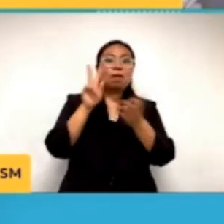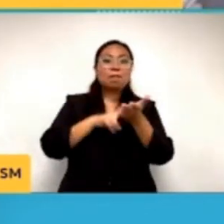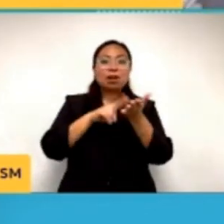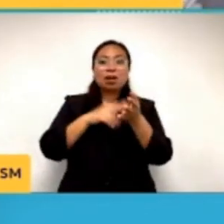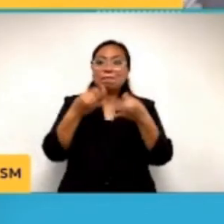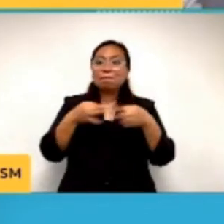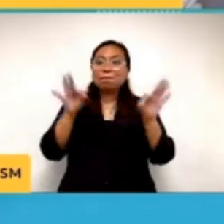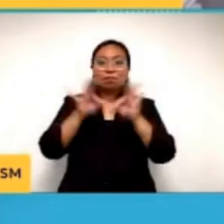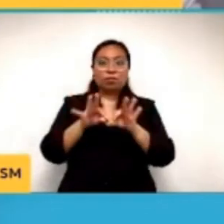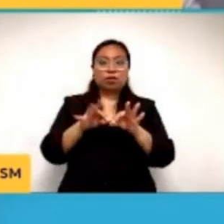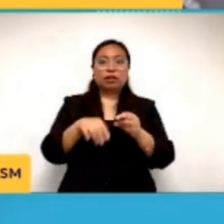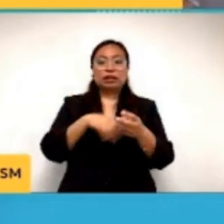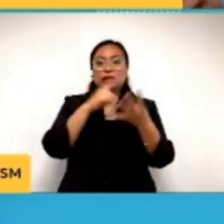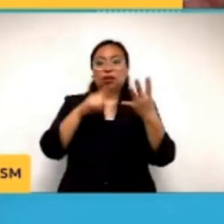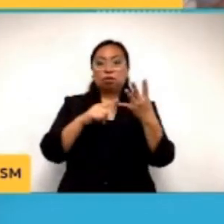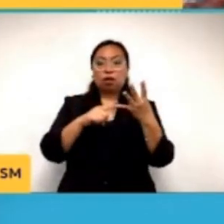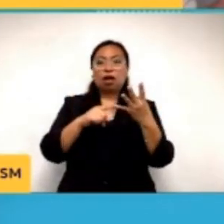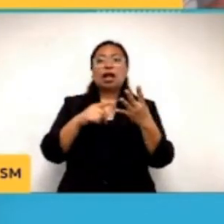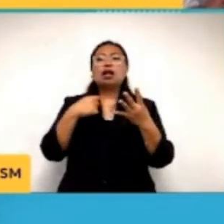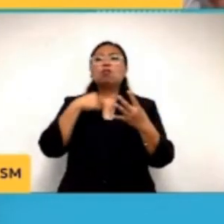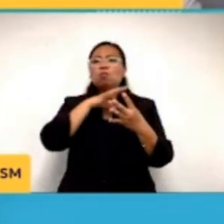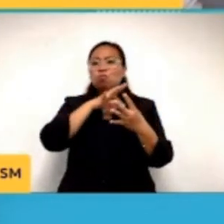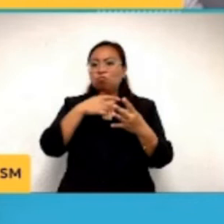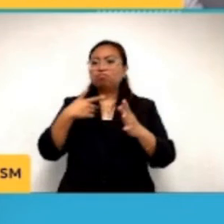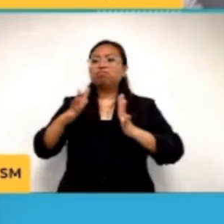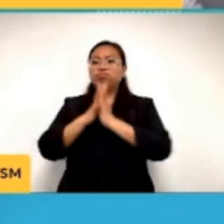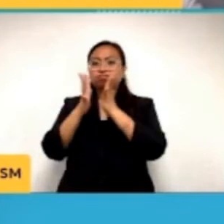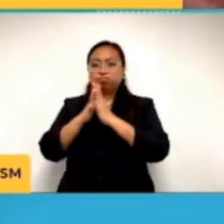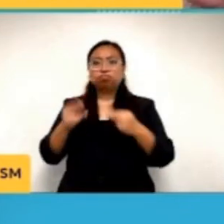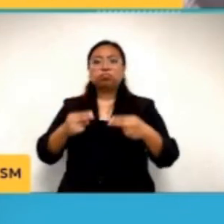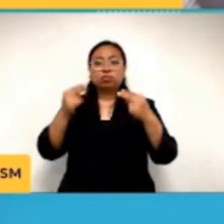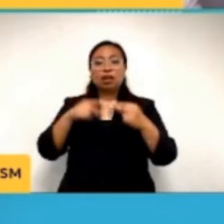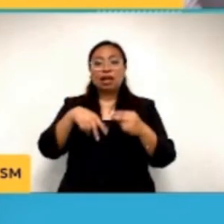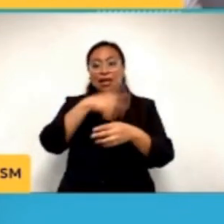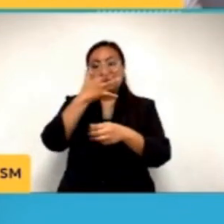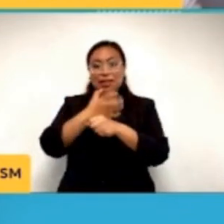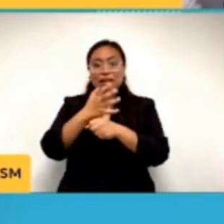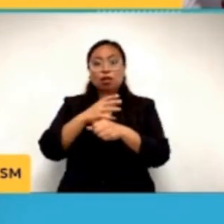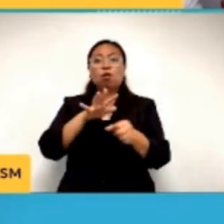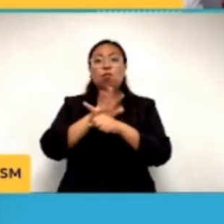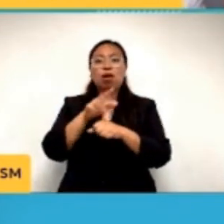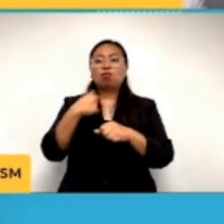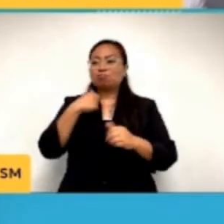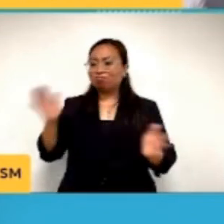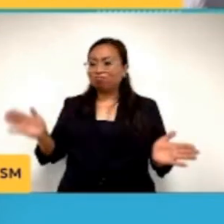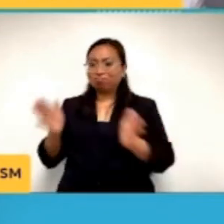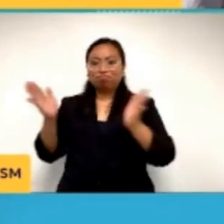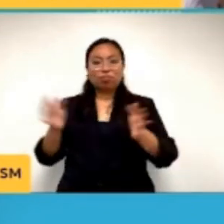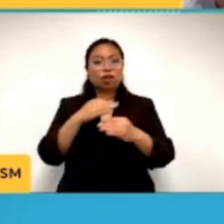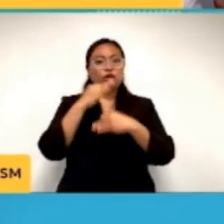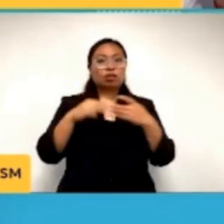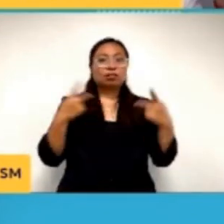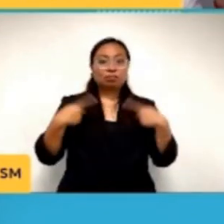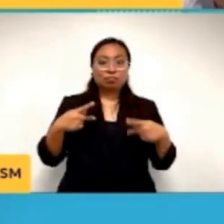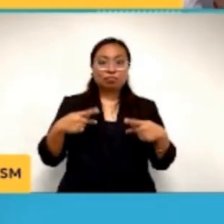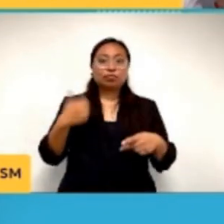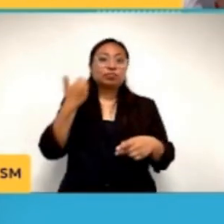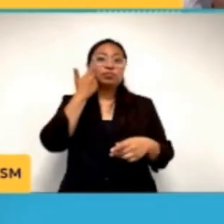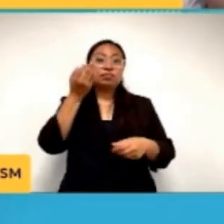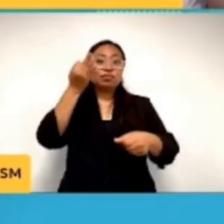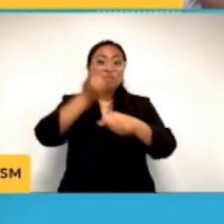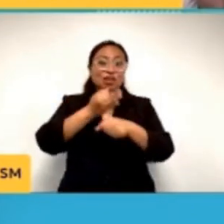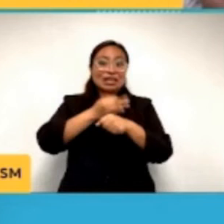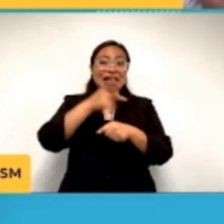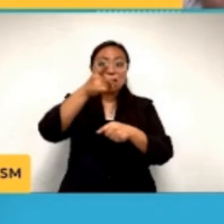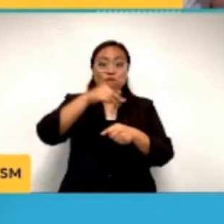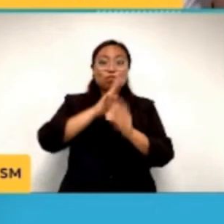haz brillar a otros. Te quiero dejar aquí una tablita que es como un acordeón que a mí me gusta mucho